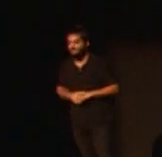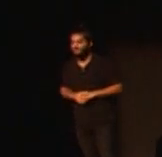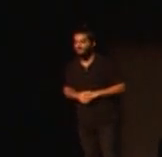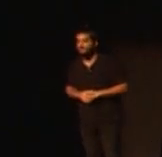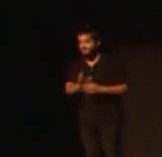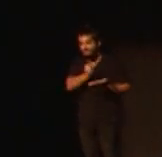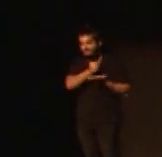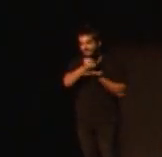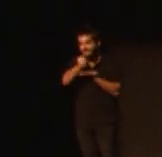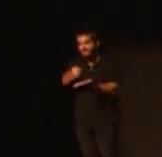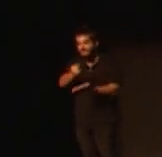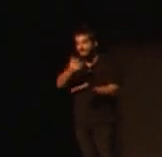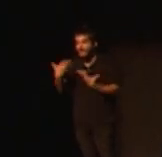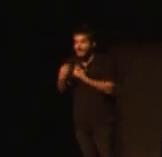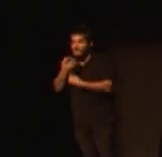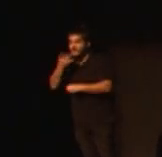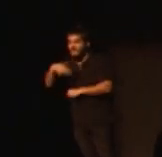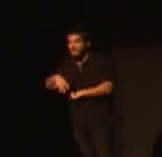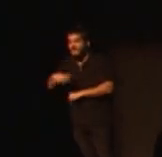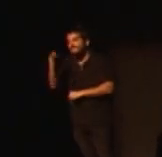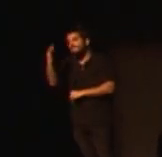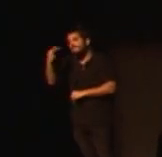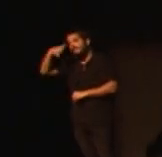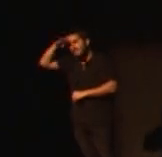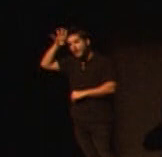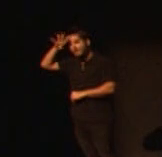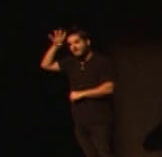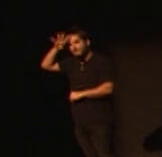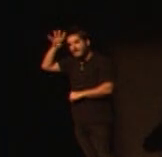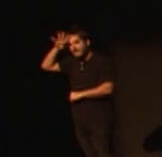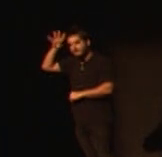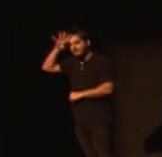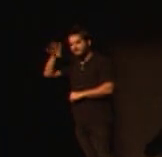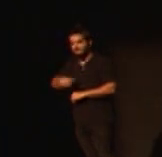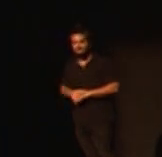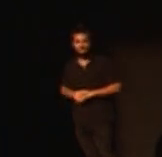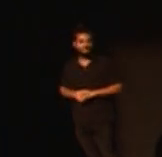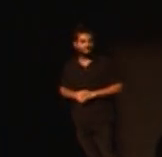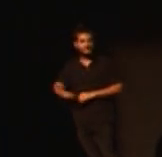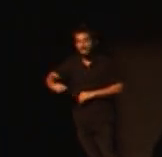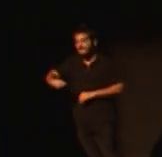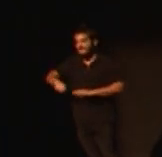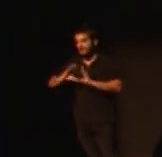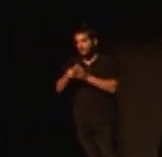nos acompaña Fernando López Miras, presidente de la Comunidad Autónoma de la Región de Murcia.